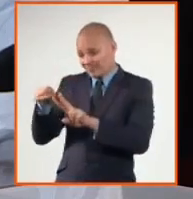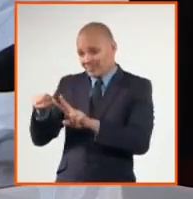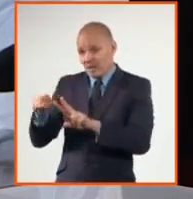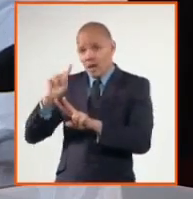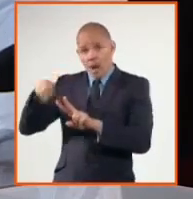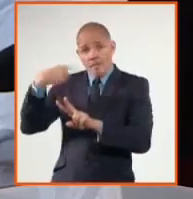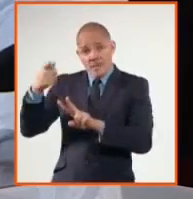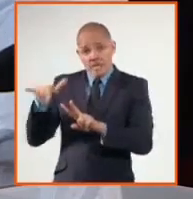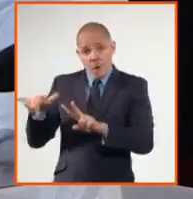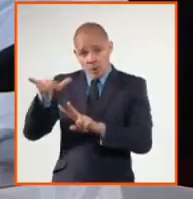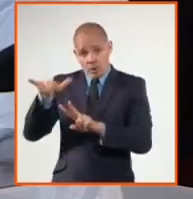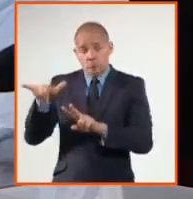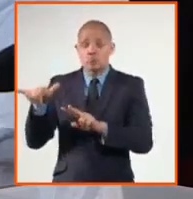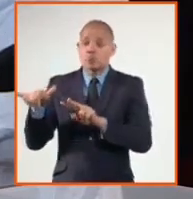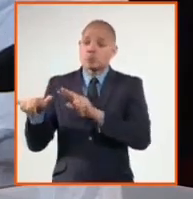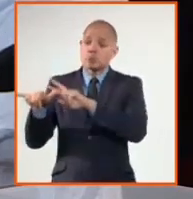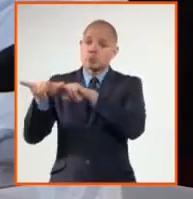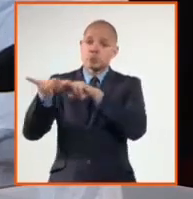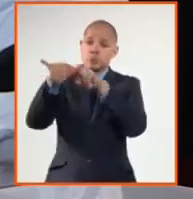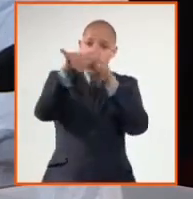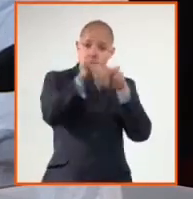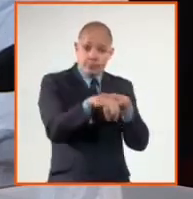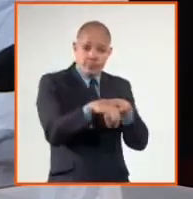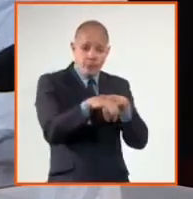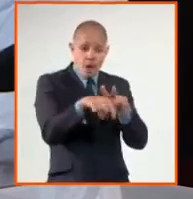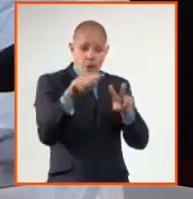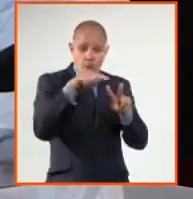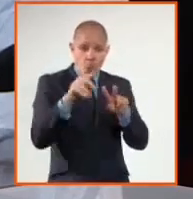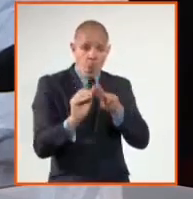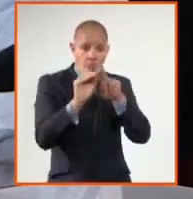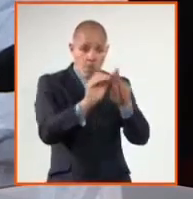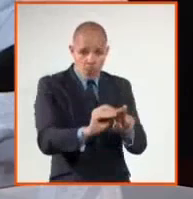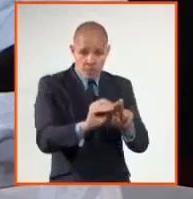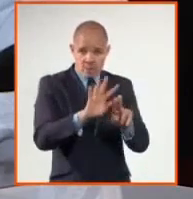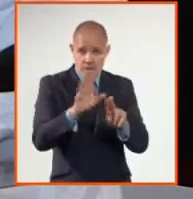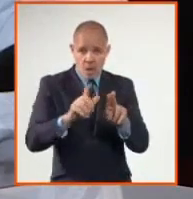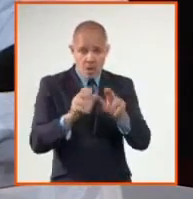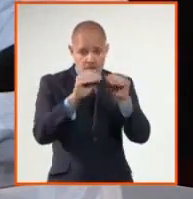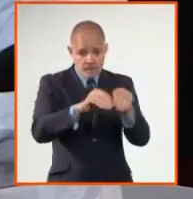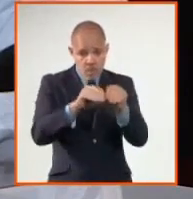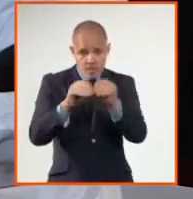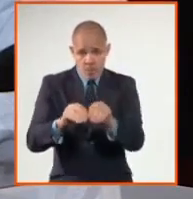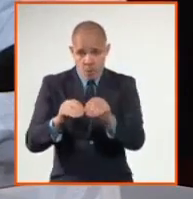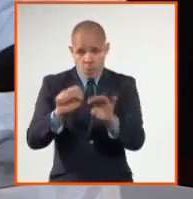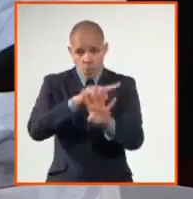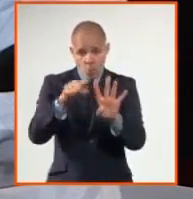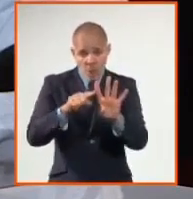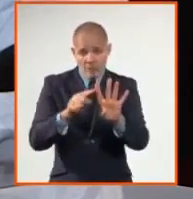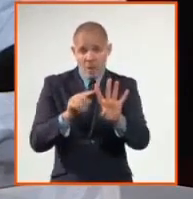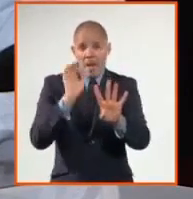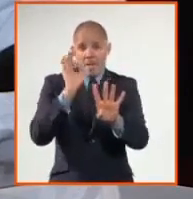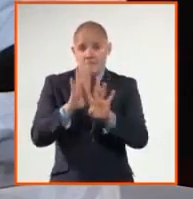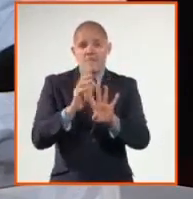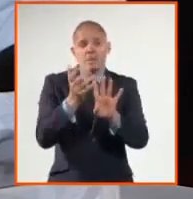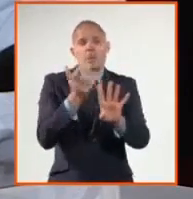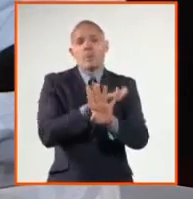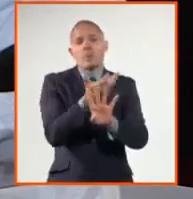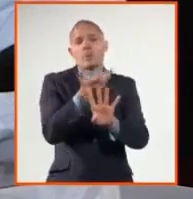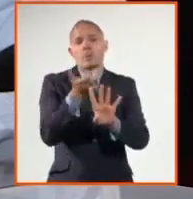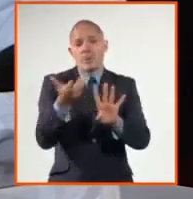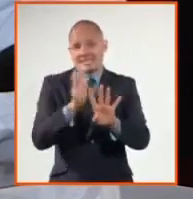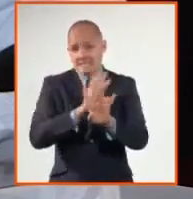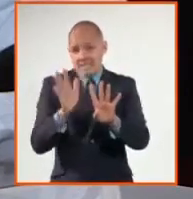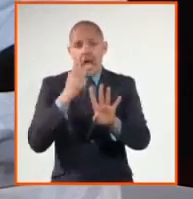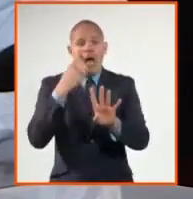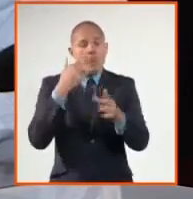48 horas aproximadamente para un montaje para devolverlas después hay que mantener el bloque es decir la grupo y girador que se